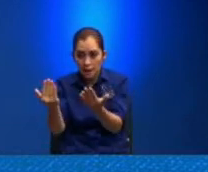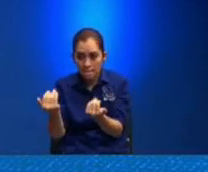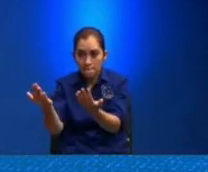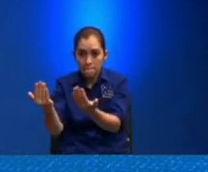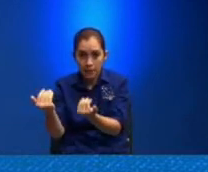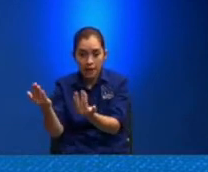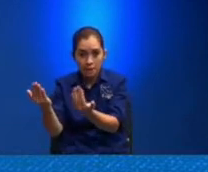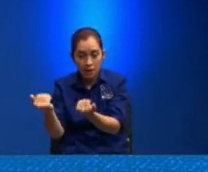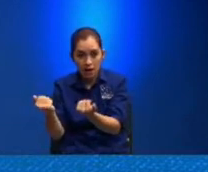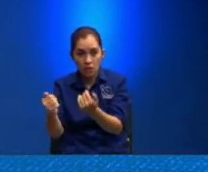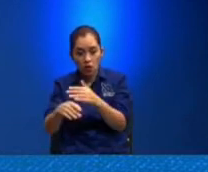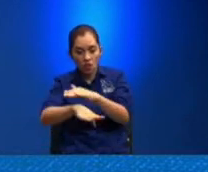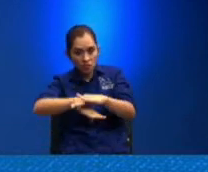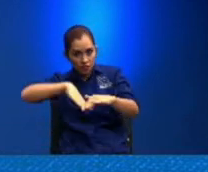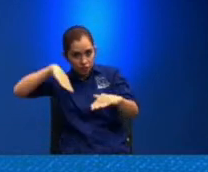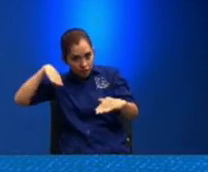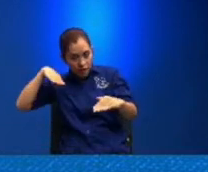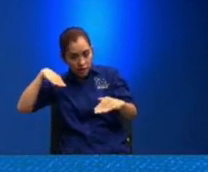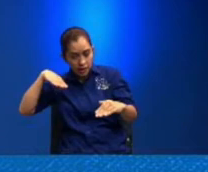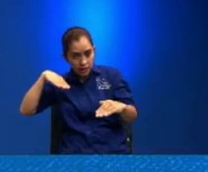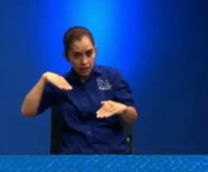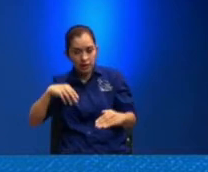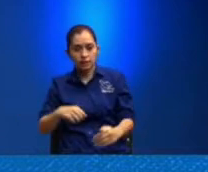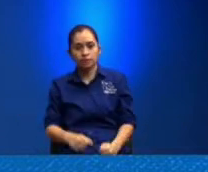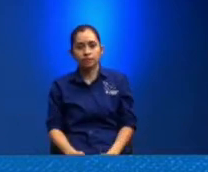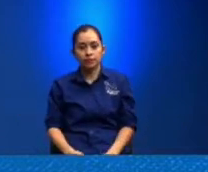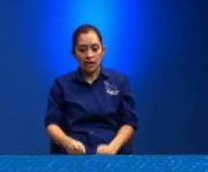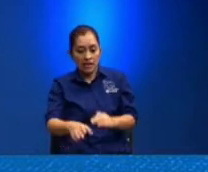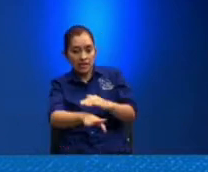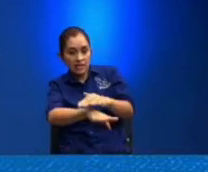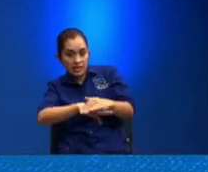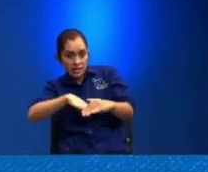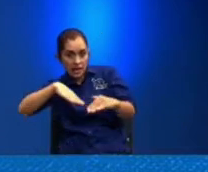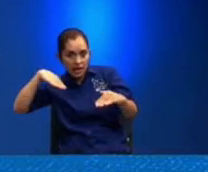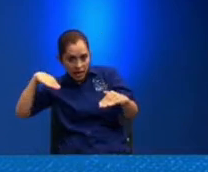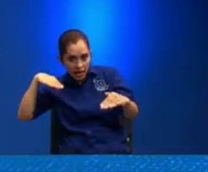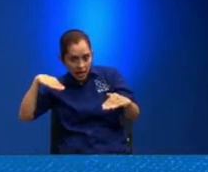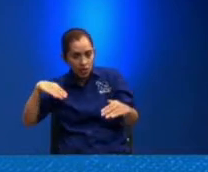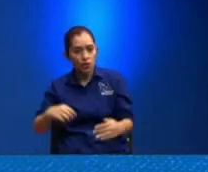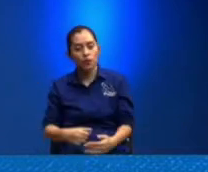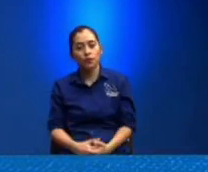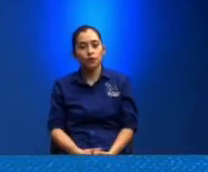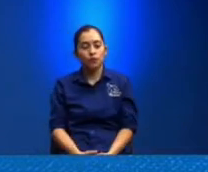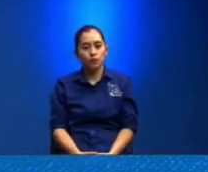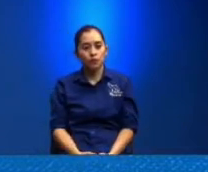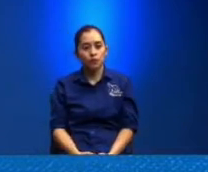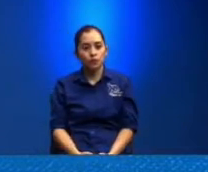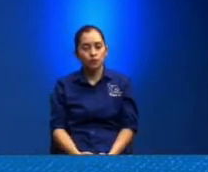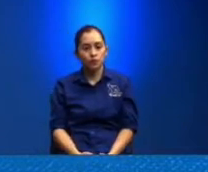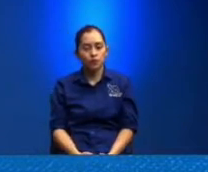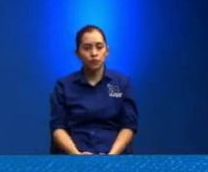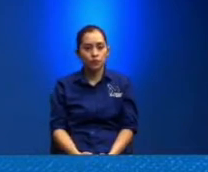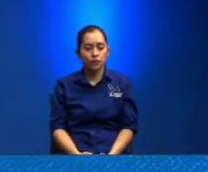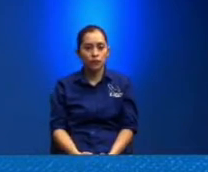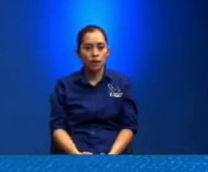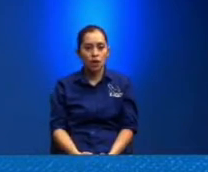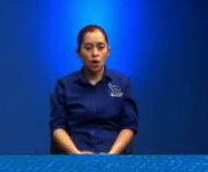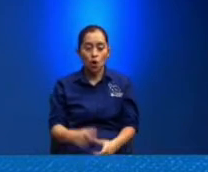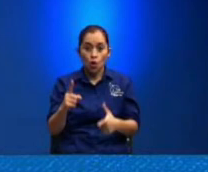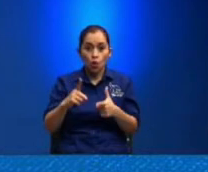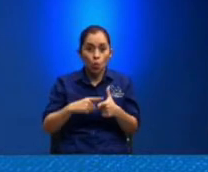lejos de en otras palabras con el señor dice que yo edificaré mi iglesia